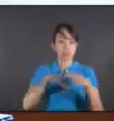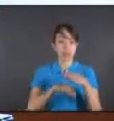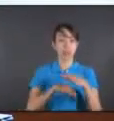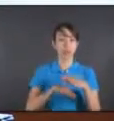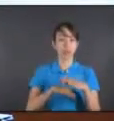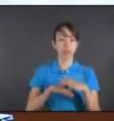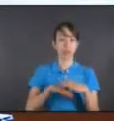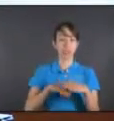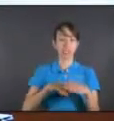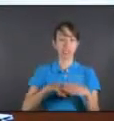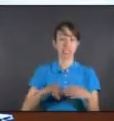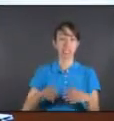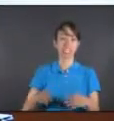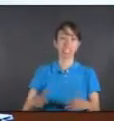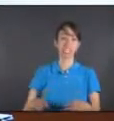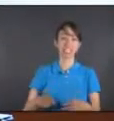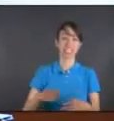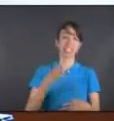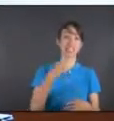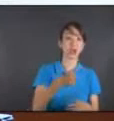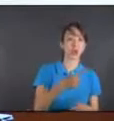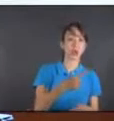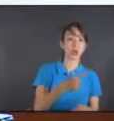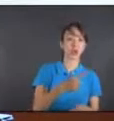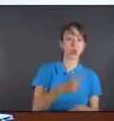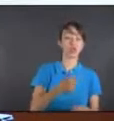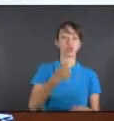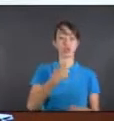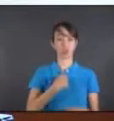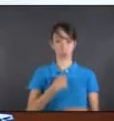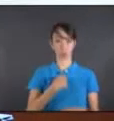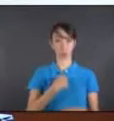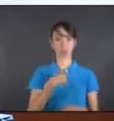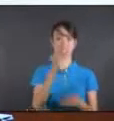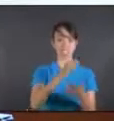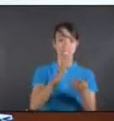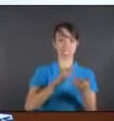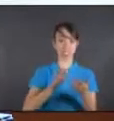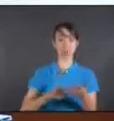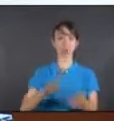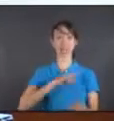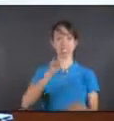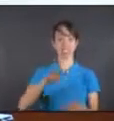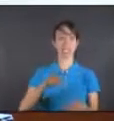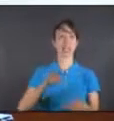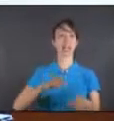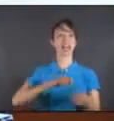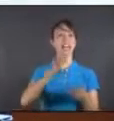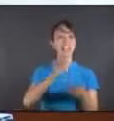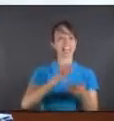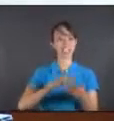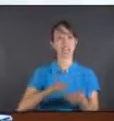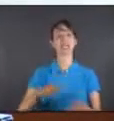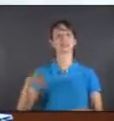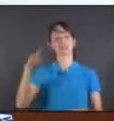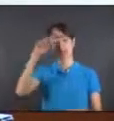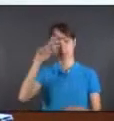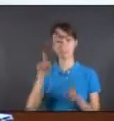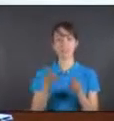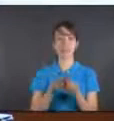letra, como quien dice, hubo otras que yo las dicté. Y hay una de las cartas en donde el